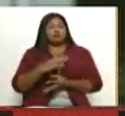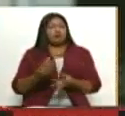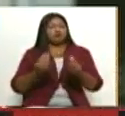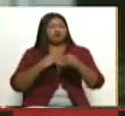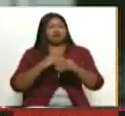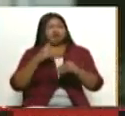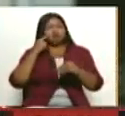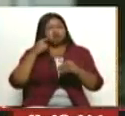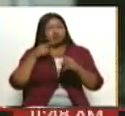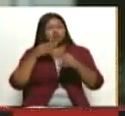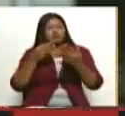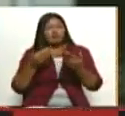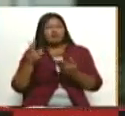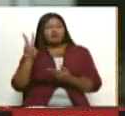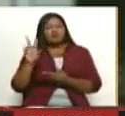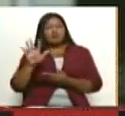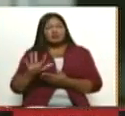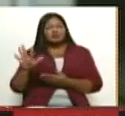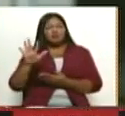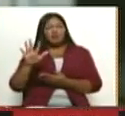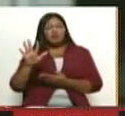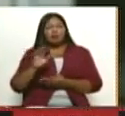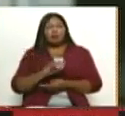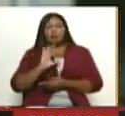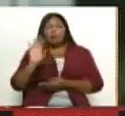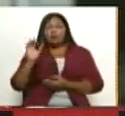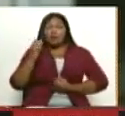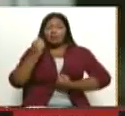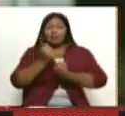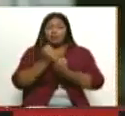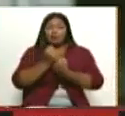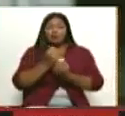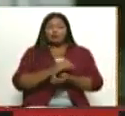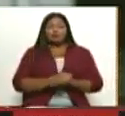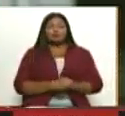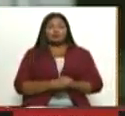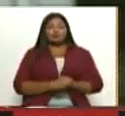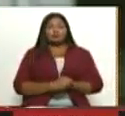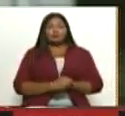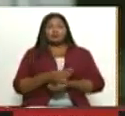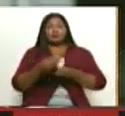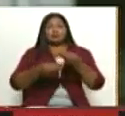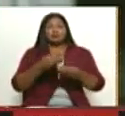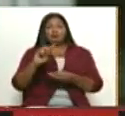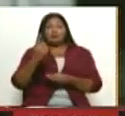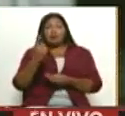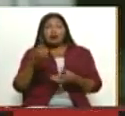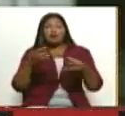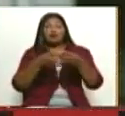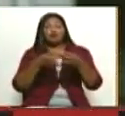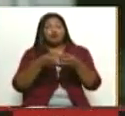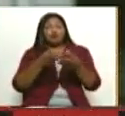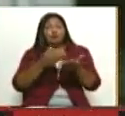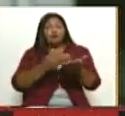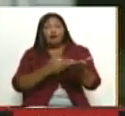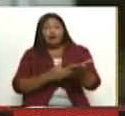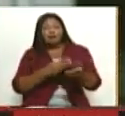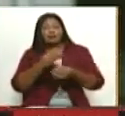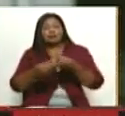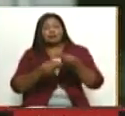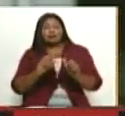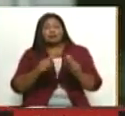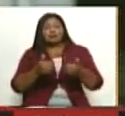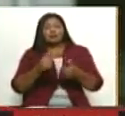Venezuela, como país garante, aquí se dieron las primeras reuniones preliminares que dieron